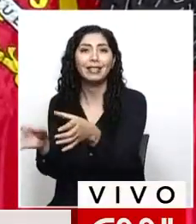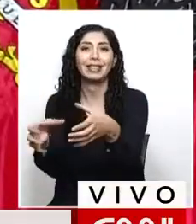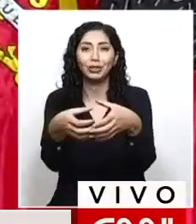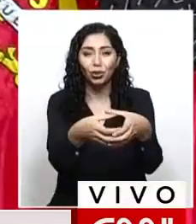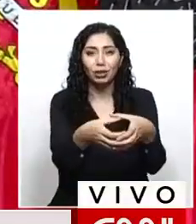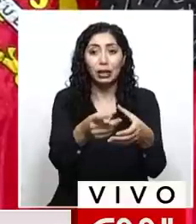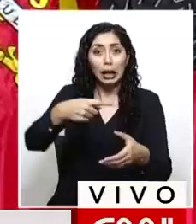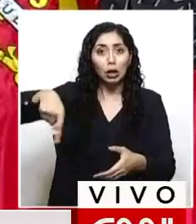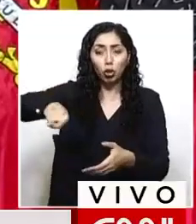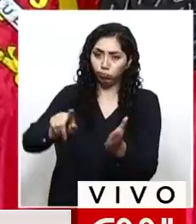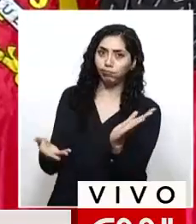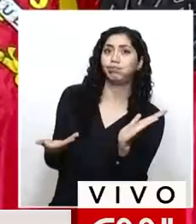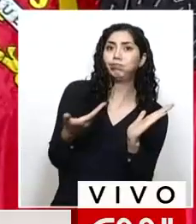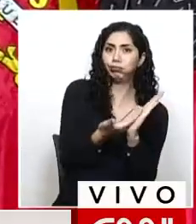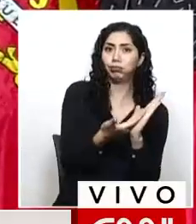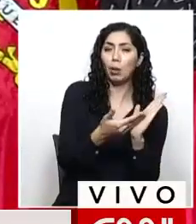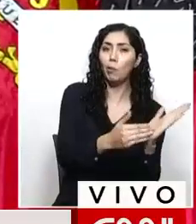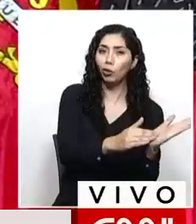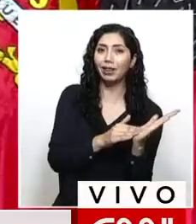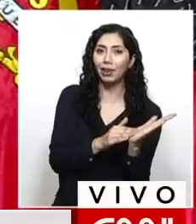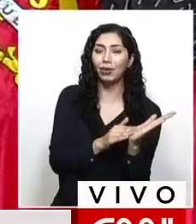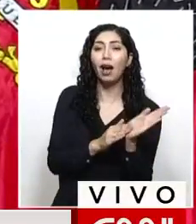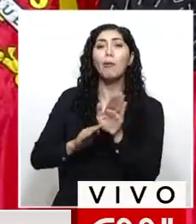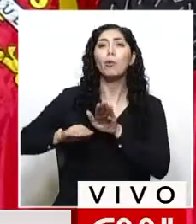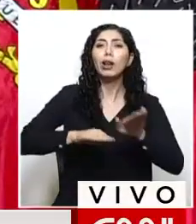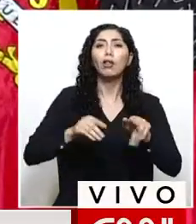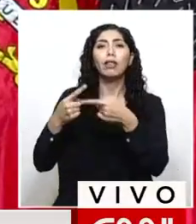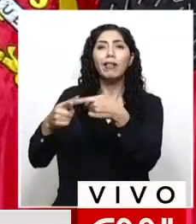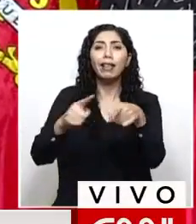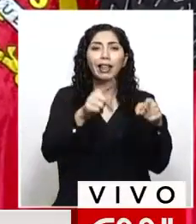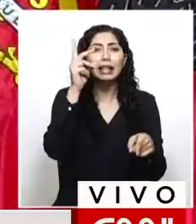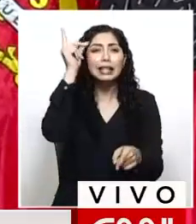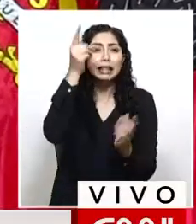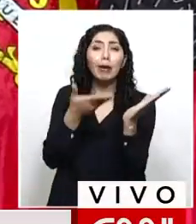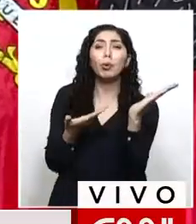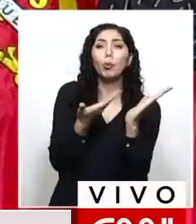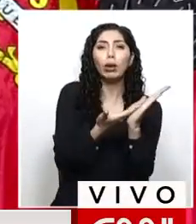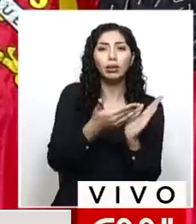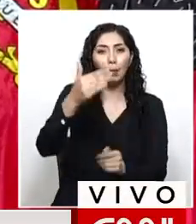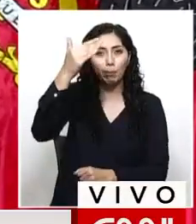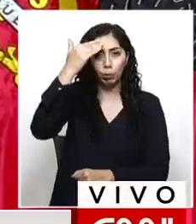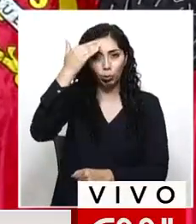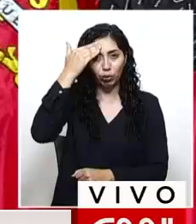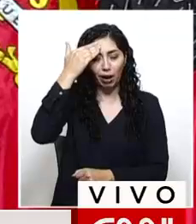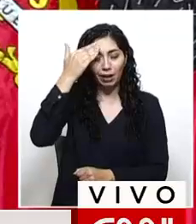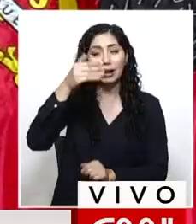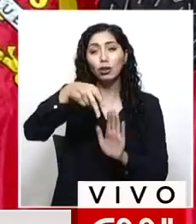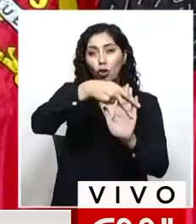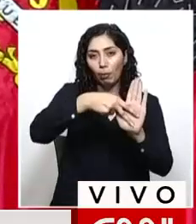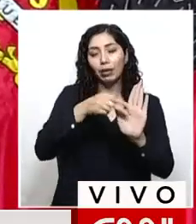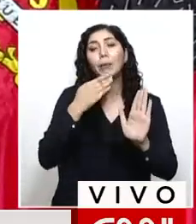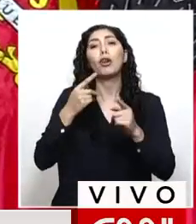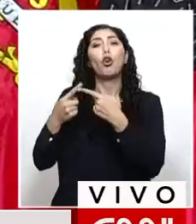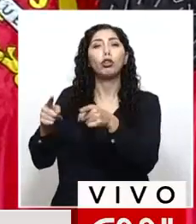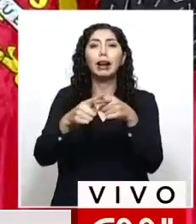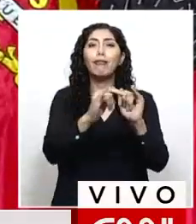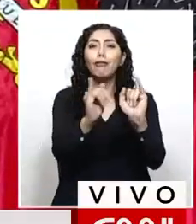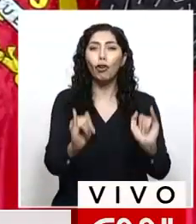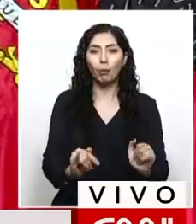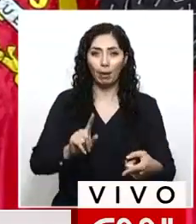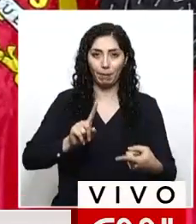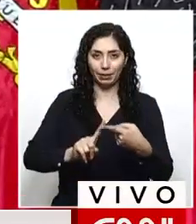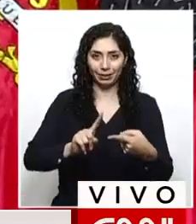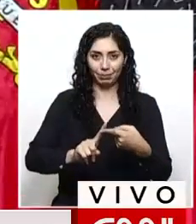sus propuestas y apoyaron las iniciativas de normas populares, entre otros mecanismos de participación. Es